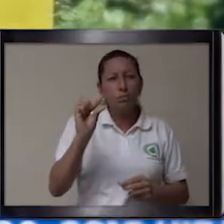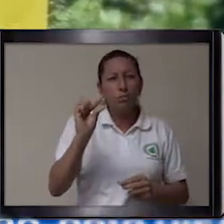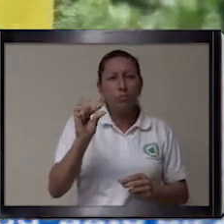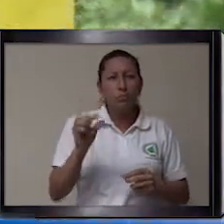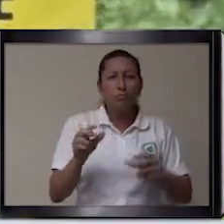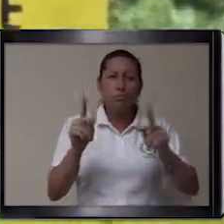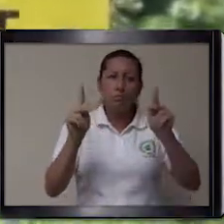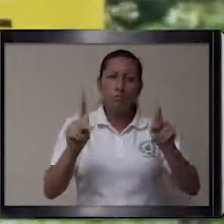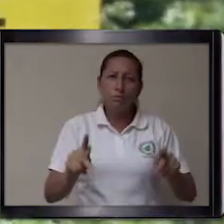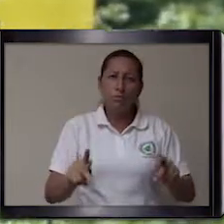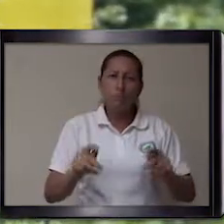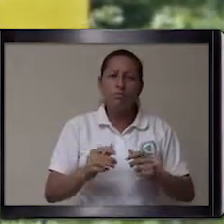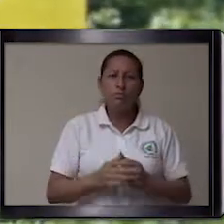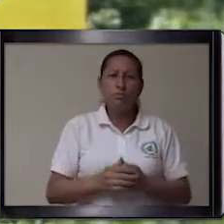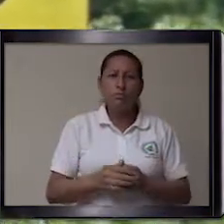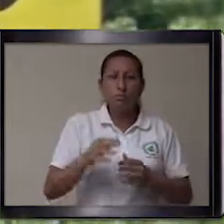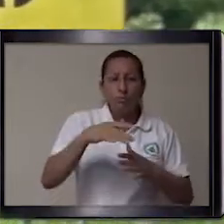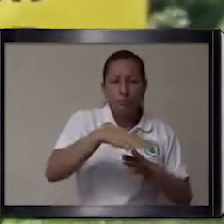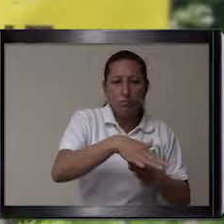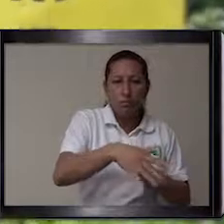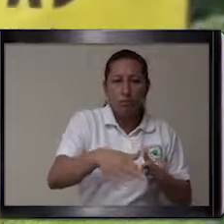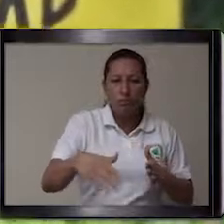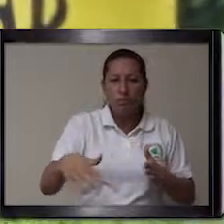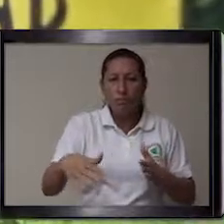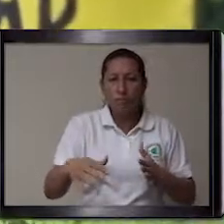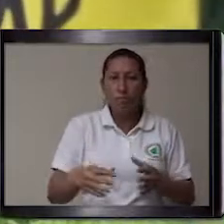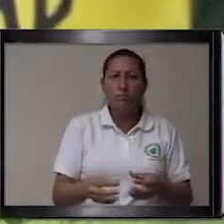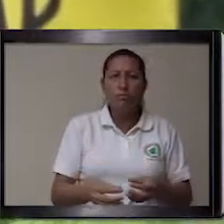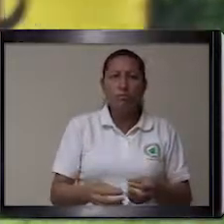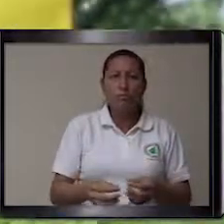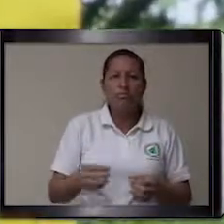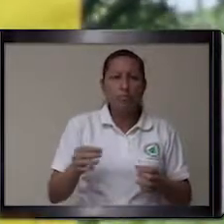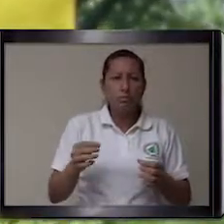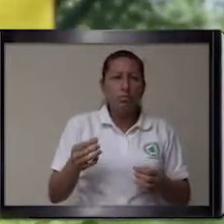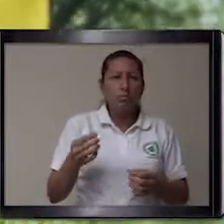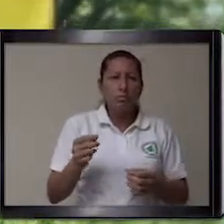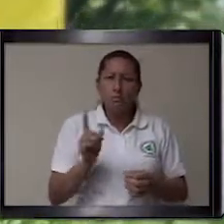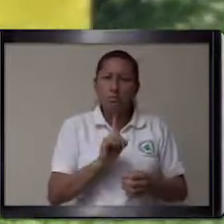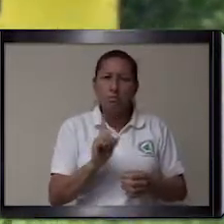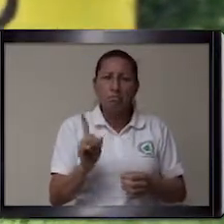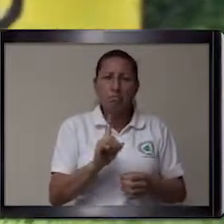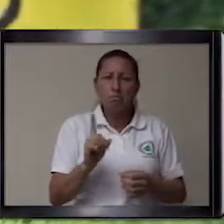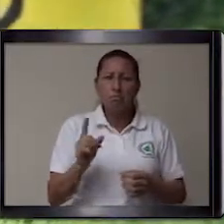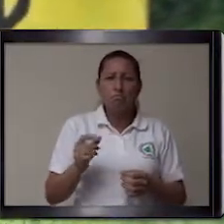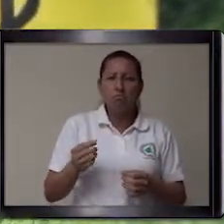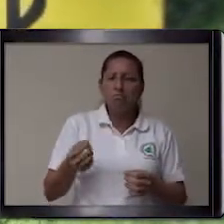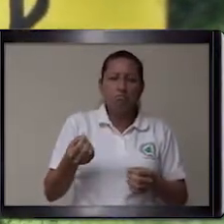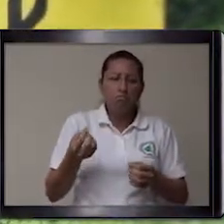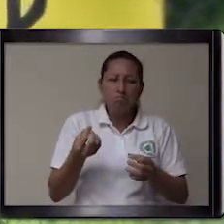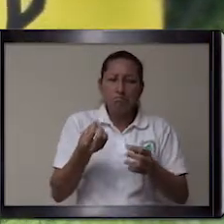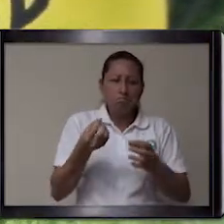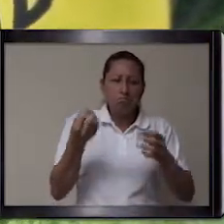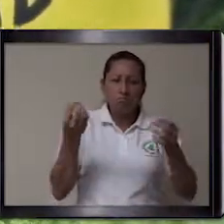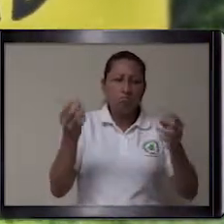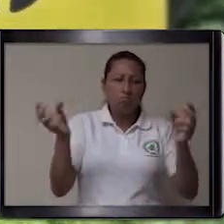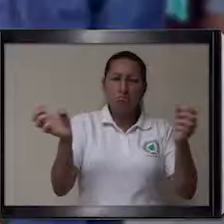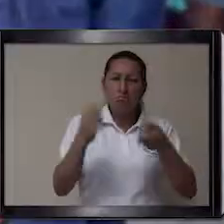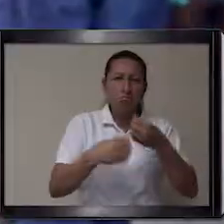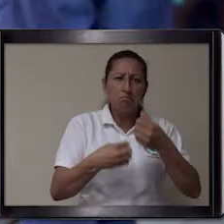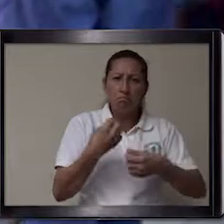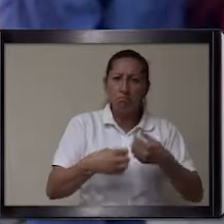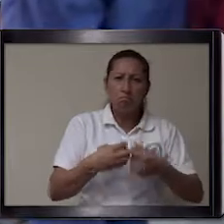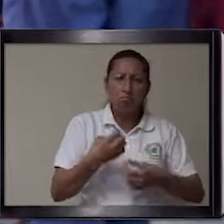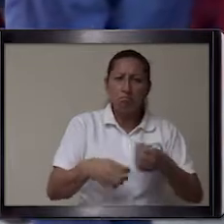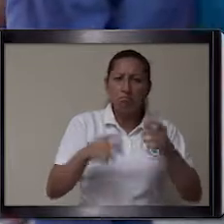relativa. Entonces se dan los deslizamientos y no nos afectan tanto a la población porque son áreas